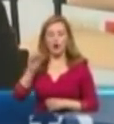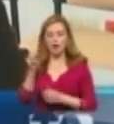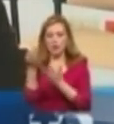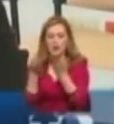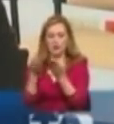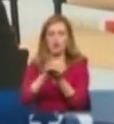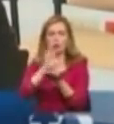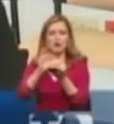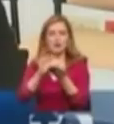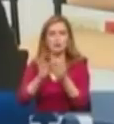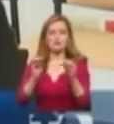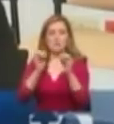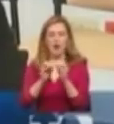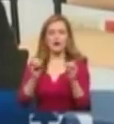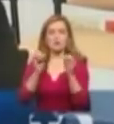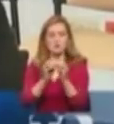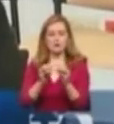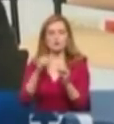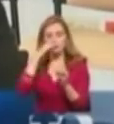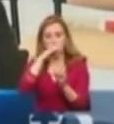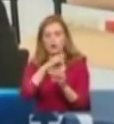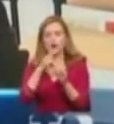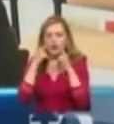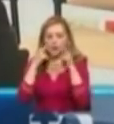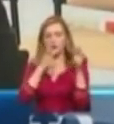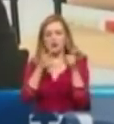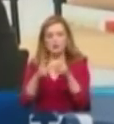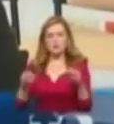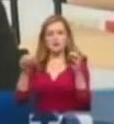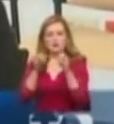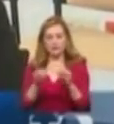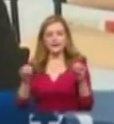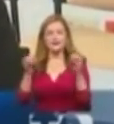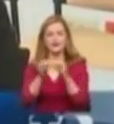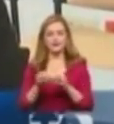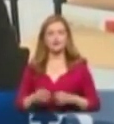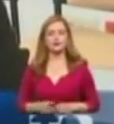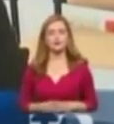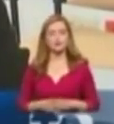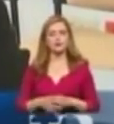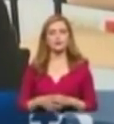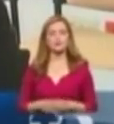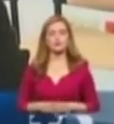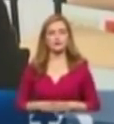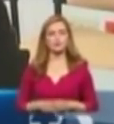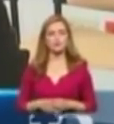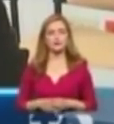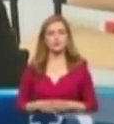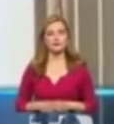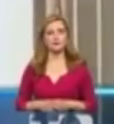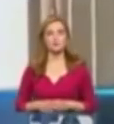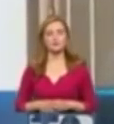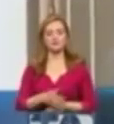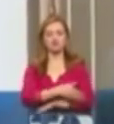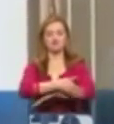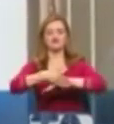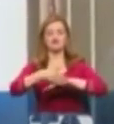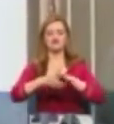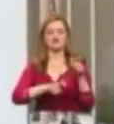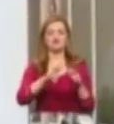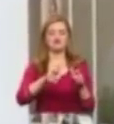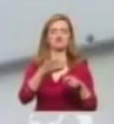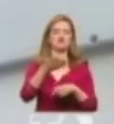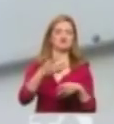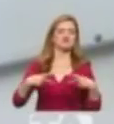demanda cada día va creciendo más. Cada día nos llegan más pedidos de la necesidad que hay en la situación de calle. El monto para